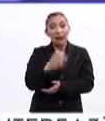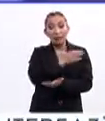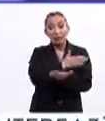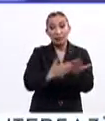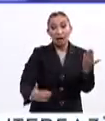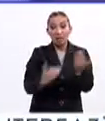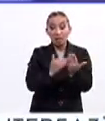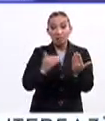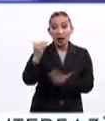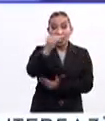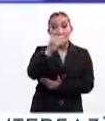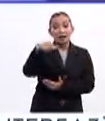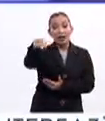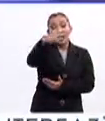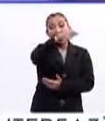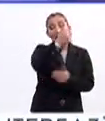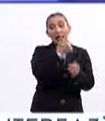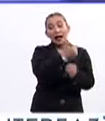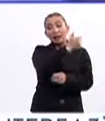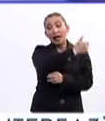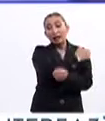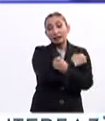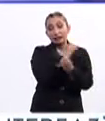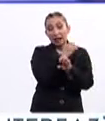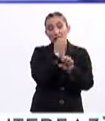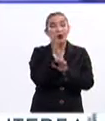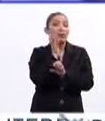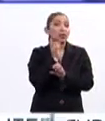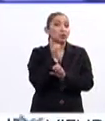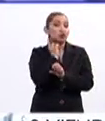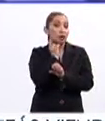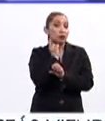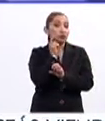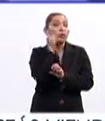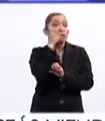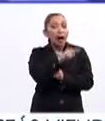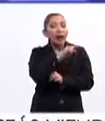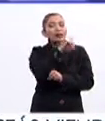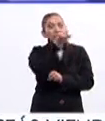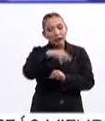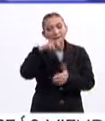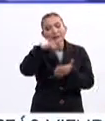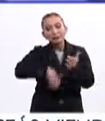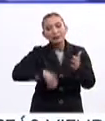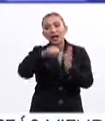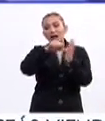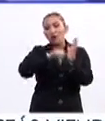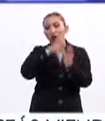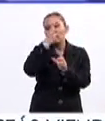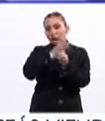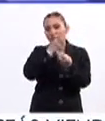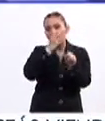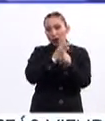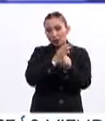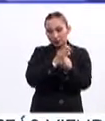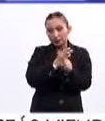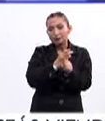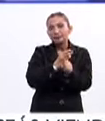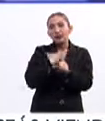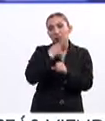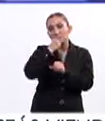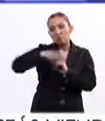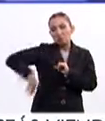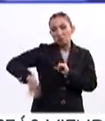de la mitad de los congresos locales en todo el país para que finalmente se logre hacer esta reforma al artículo 3 constitucional, que como bien